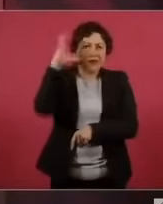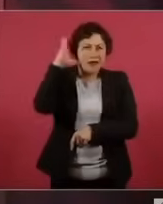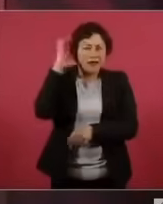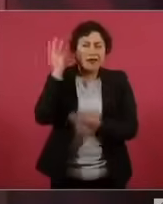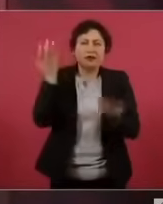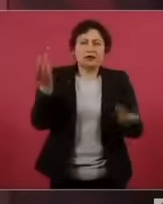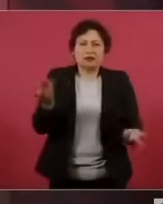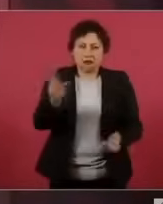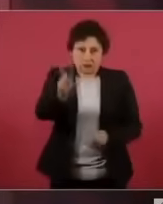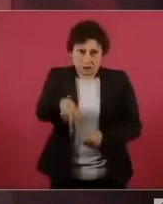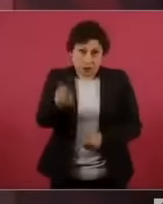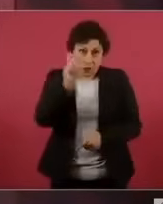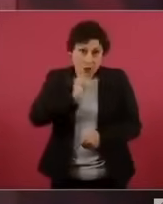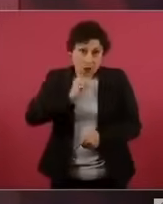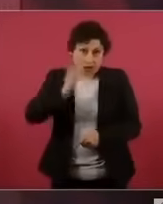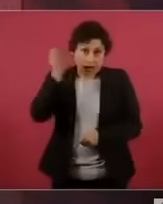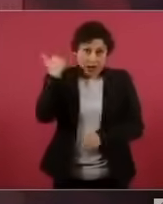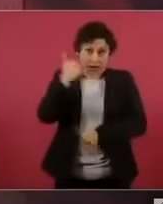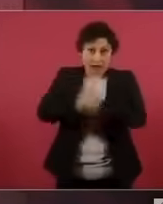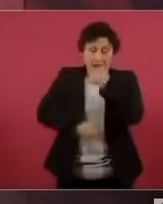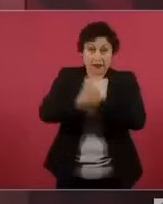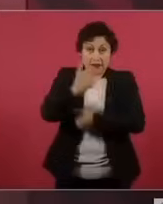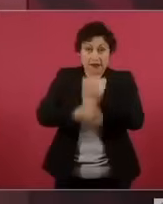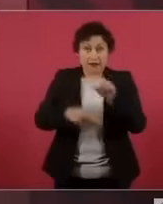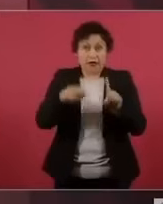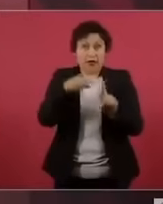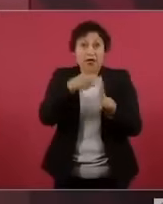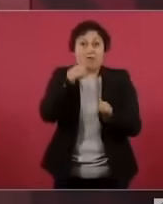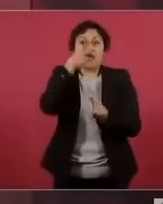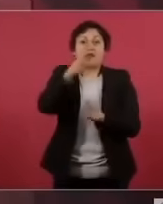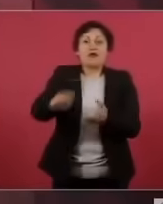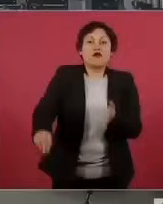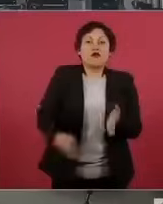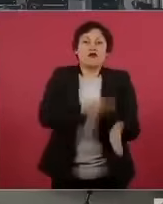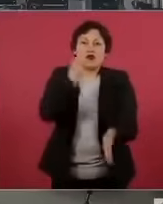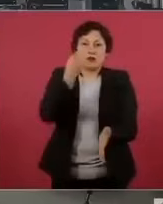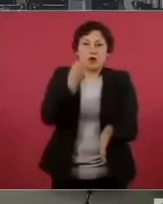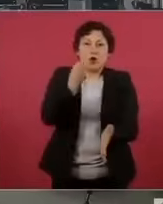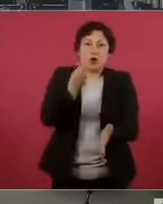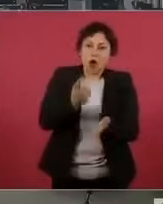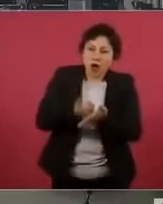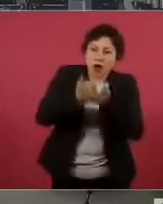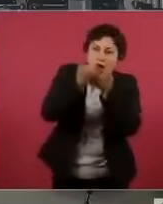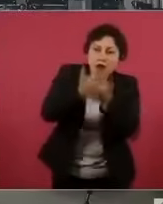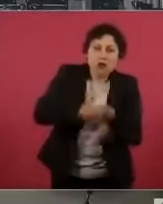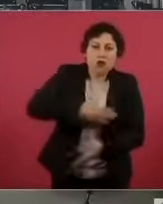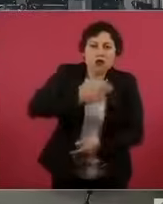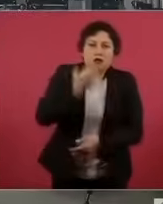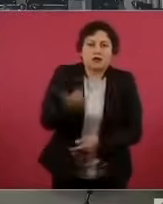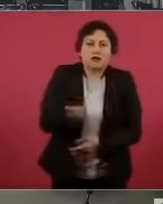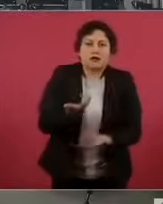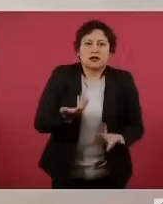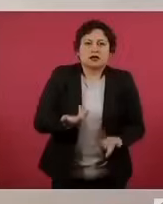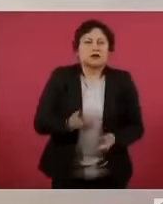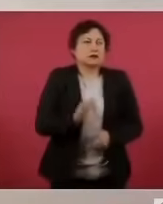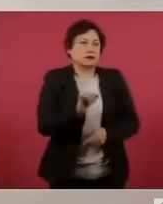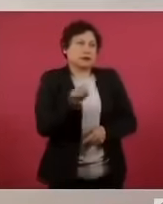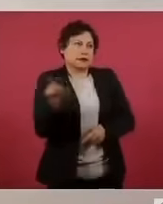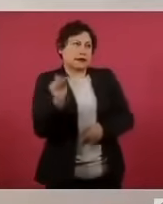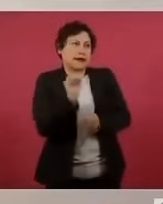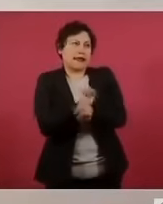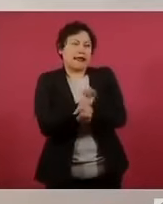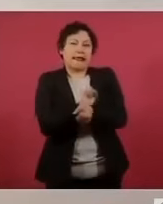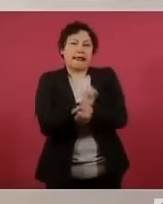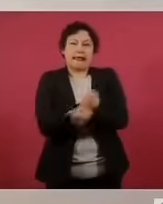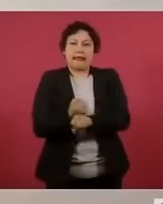iban a mantener los programas de bienestar? Y firmó con sangre, además. Sí, como lo